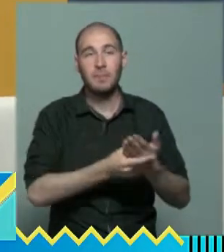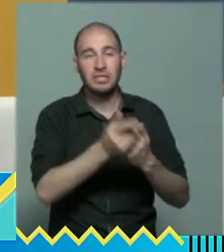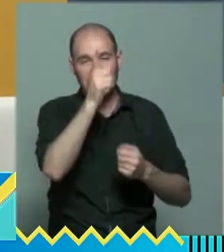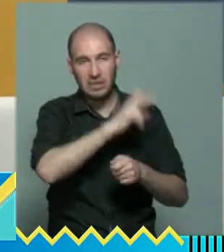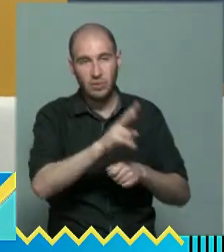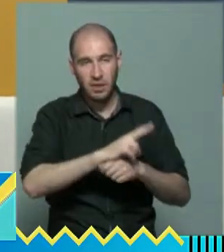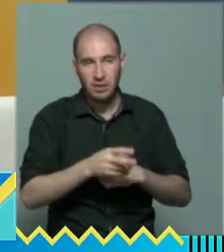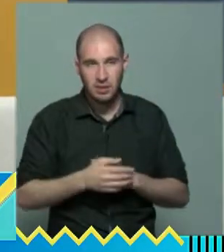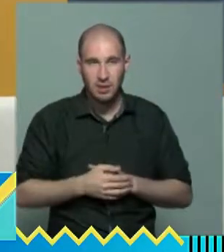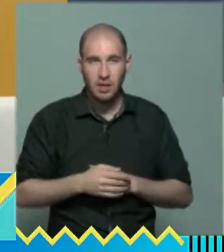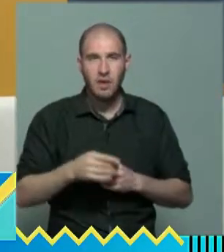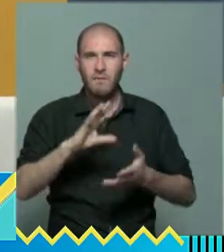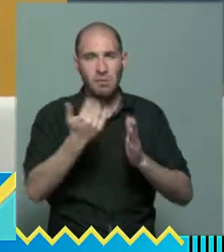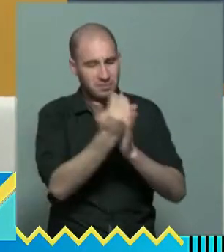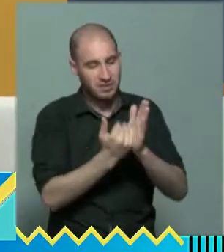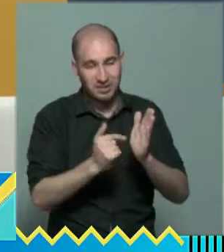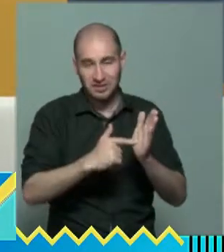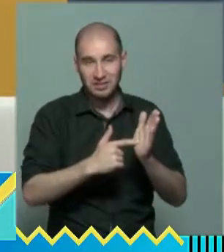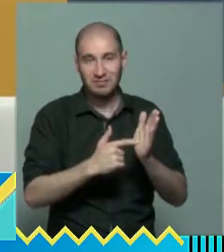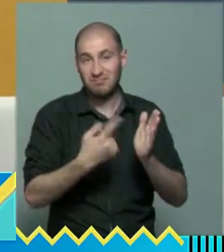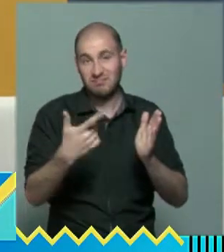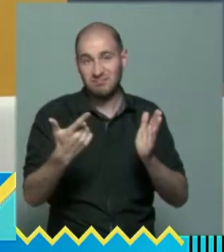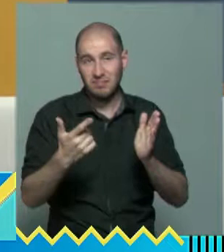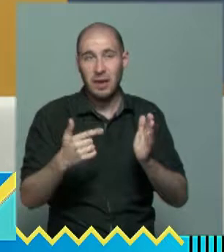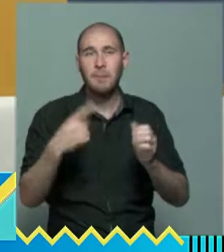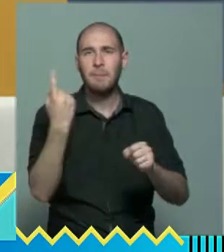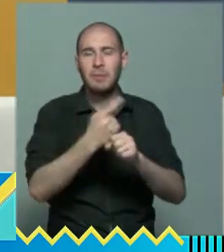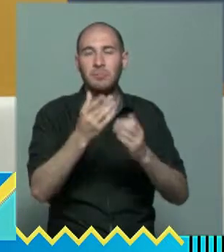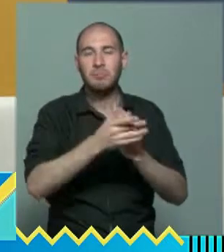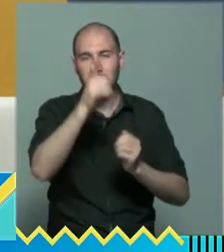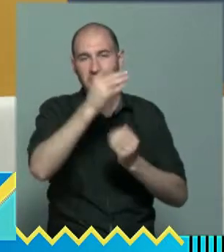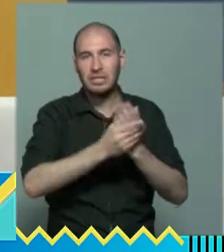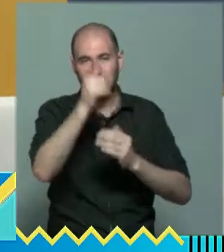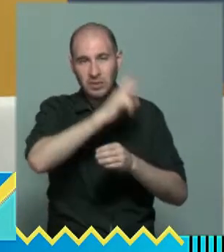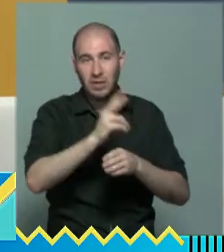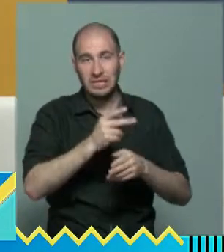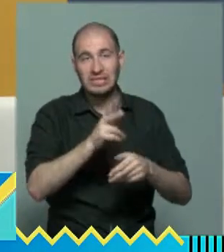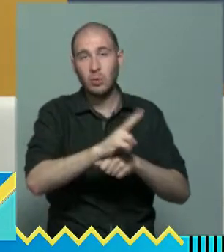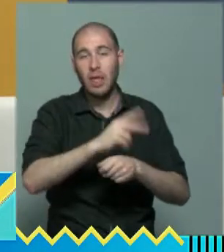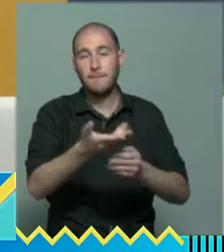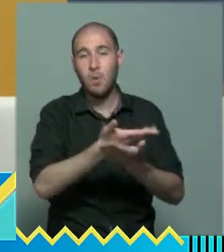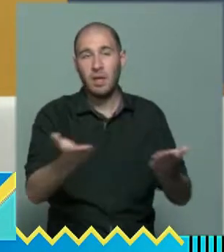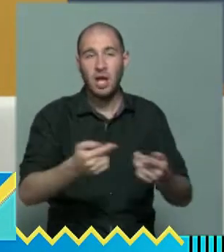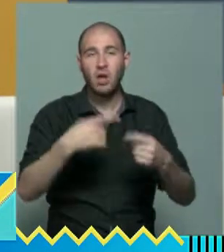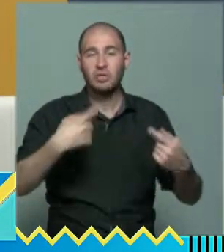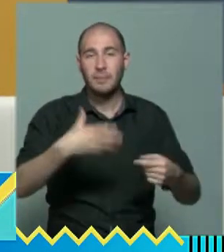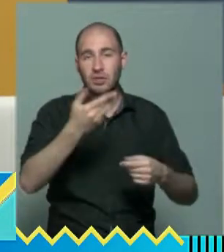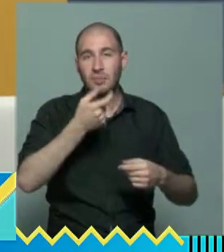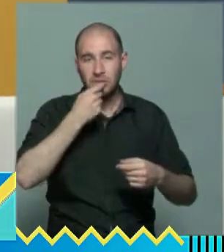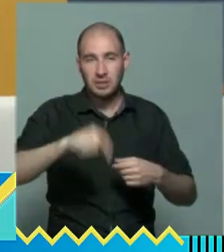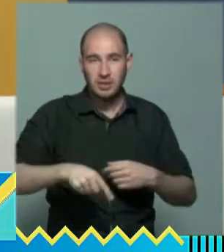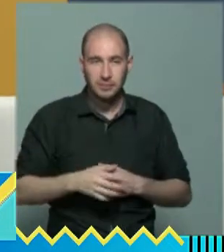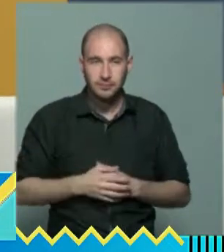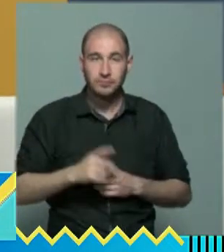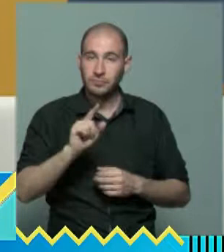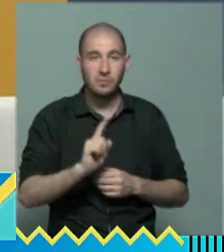Seguridad. ¿Tiene una afectación específica? No. ¿Qué prioridades tiene el Ministerio de Seguridad? La seguridad pública, de los bienes de los mendocinos. Esa es